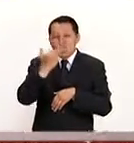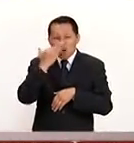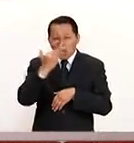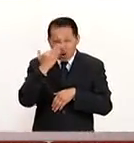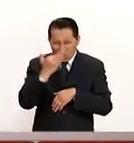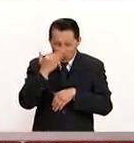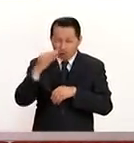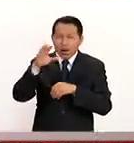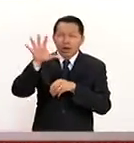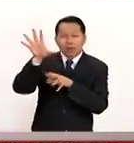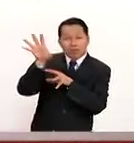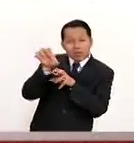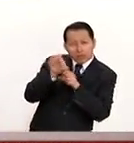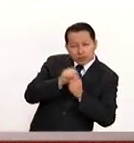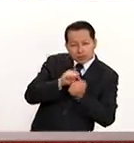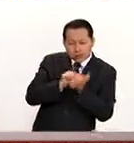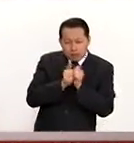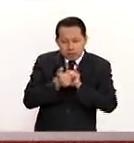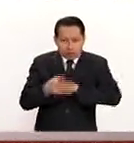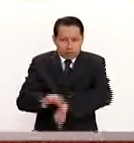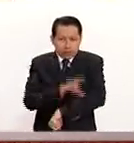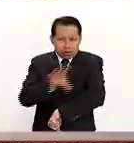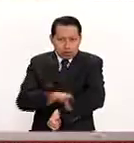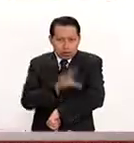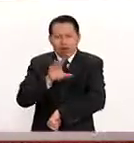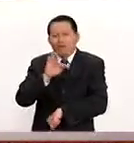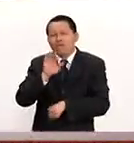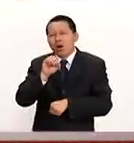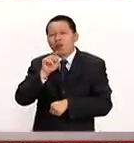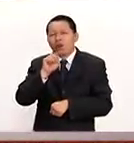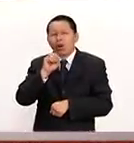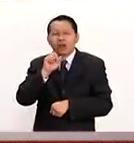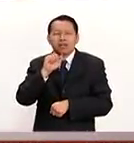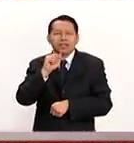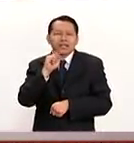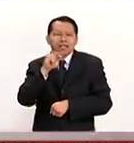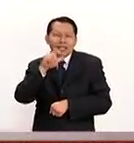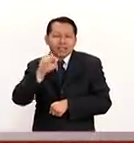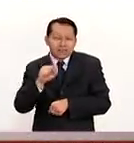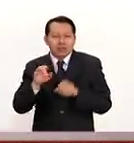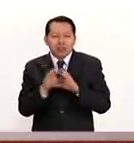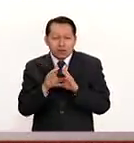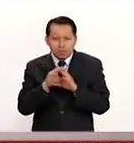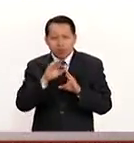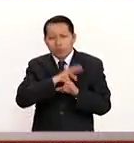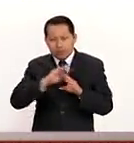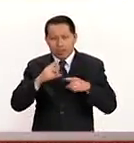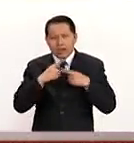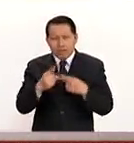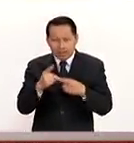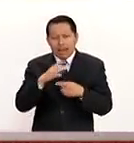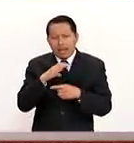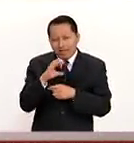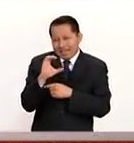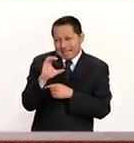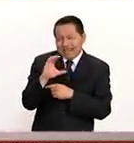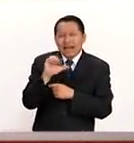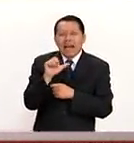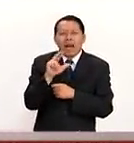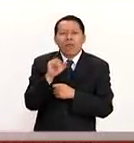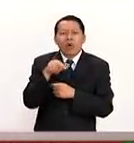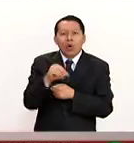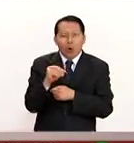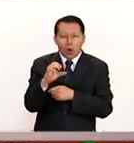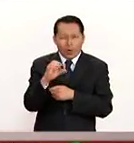proceso más importante. ¿Por qué? Bueno, porque es la base que nos provee de carbono al resto de los seres vivos. Entonces, es, por